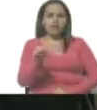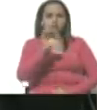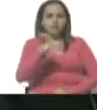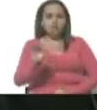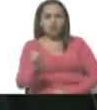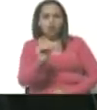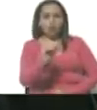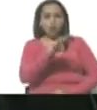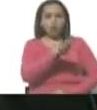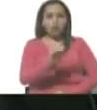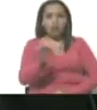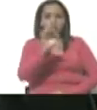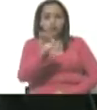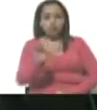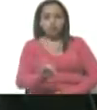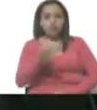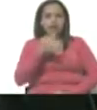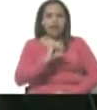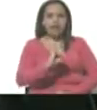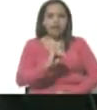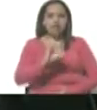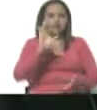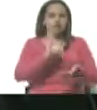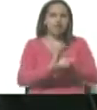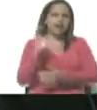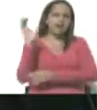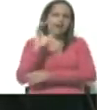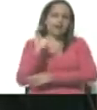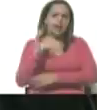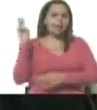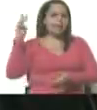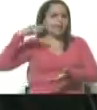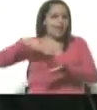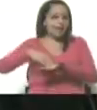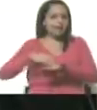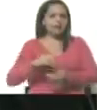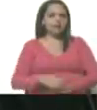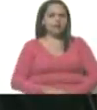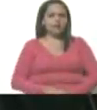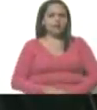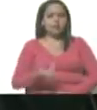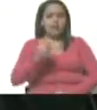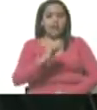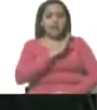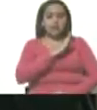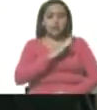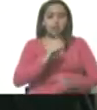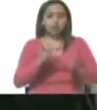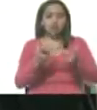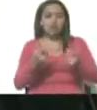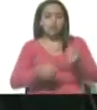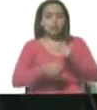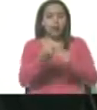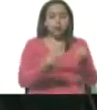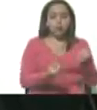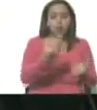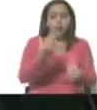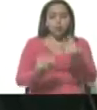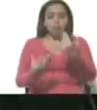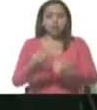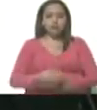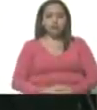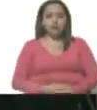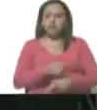40% que estamos llegando en ciudades como Caracas, Miranda, que son donde tenemos mayor número de casos, y sin embargo tenemos